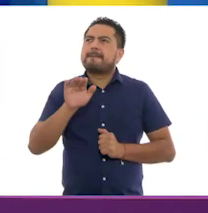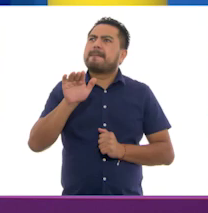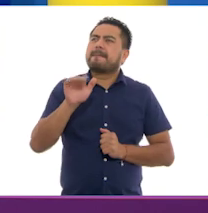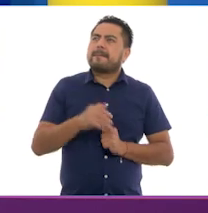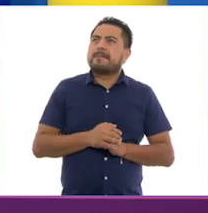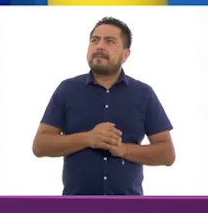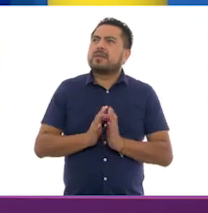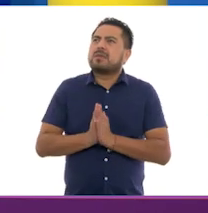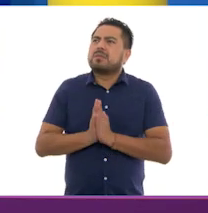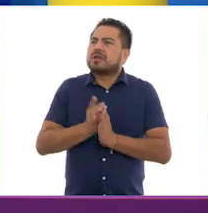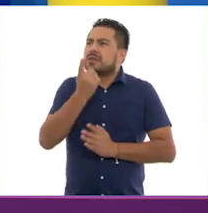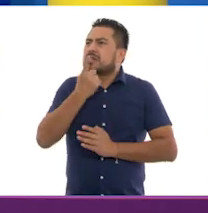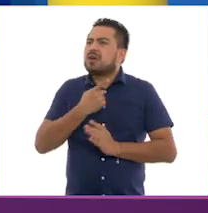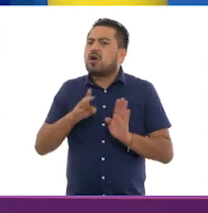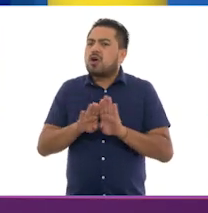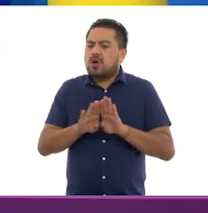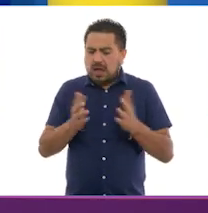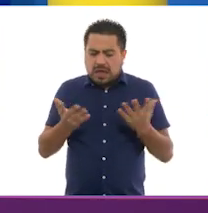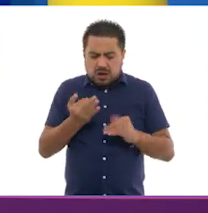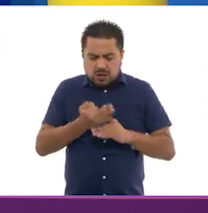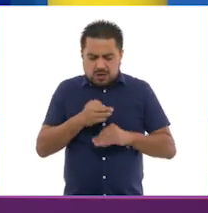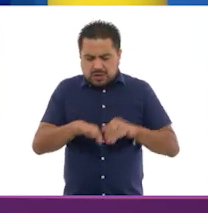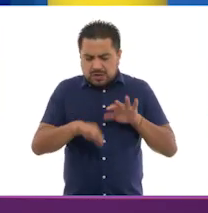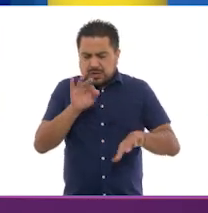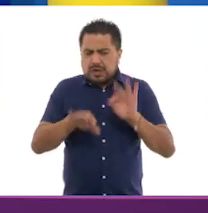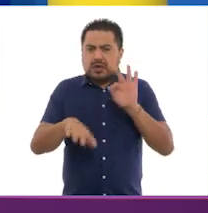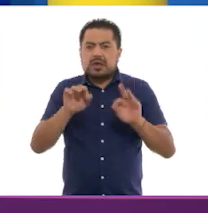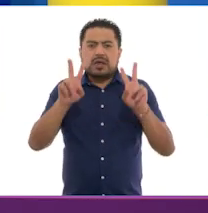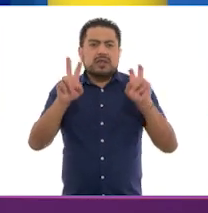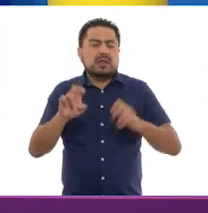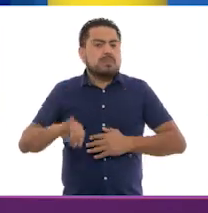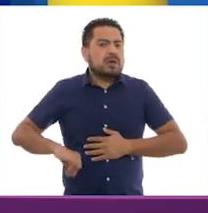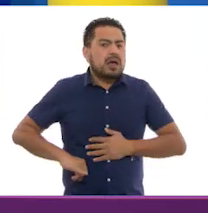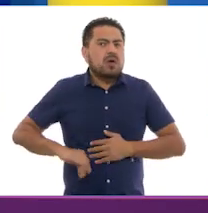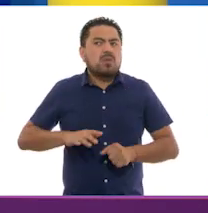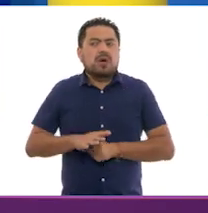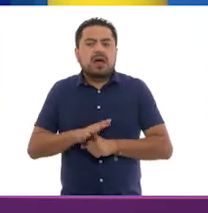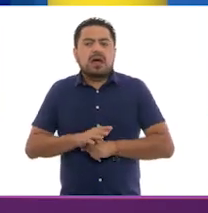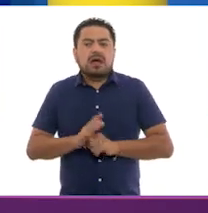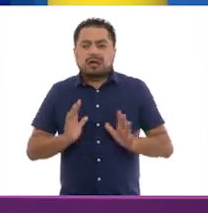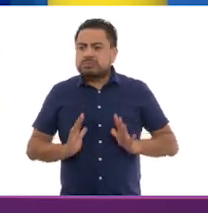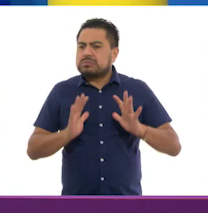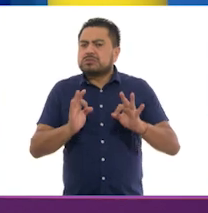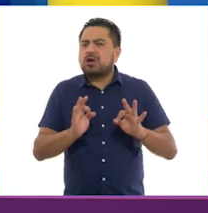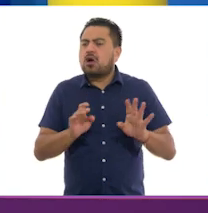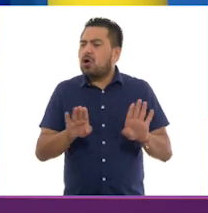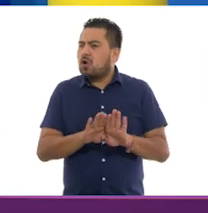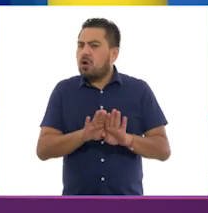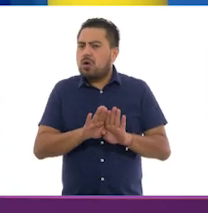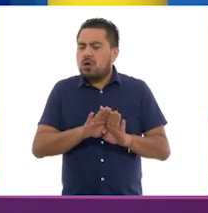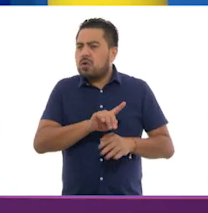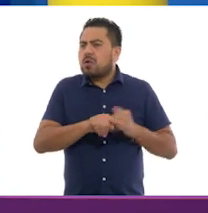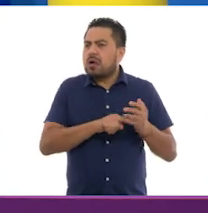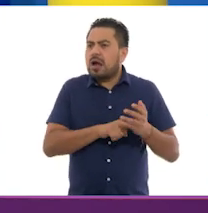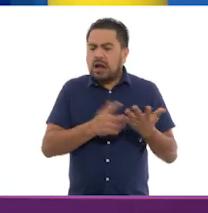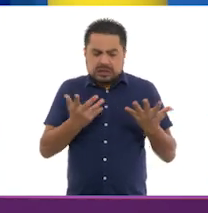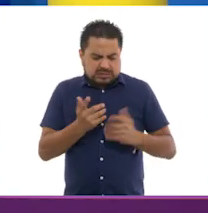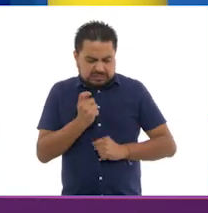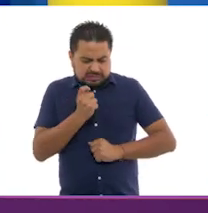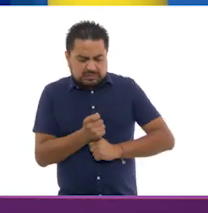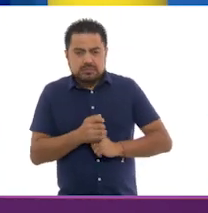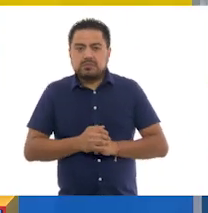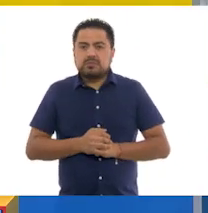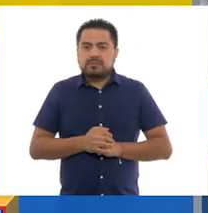María, por favor, dinos cómo le vamos a hacer para seleccionar los temas de interés. ¿De dónde los sacamos o a dónde vamos o qué hacemos?